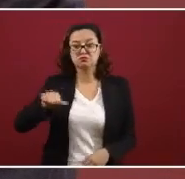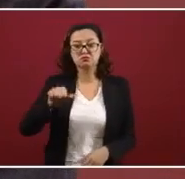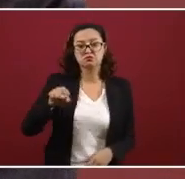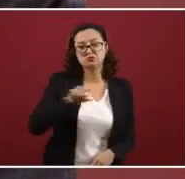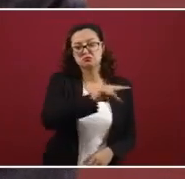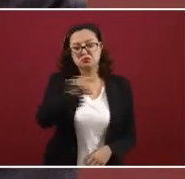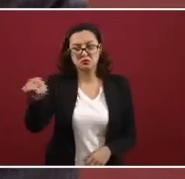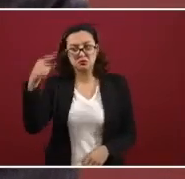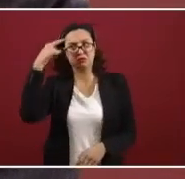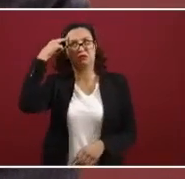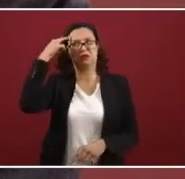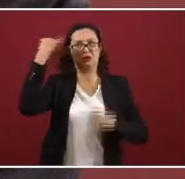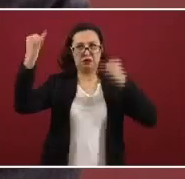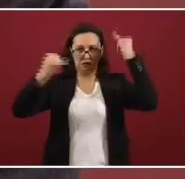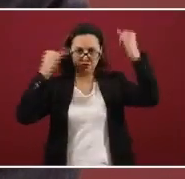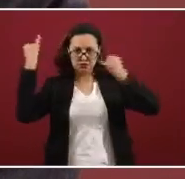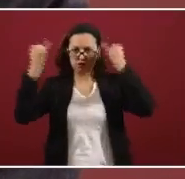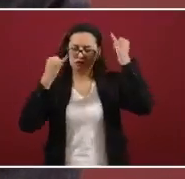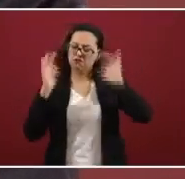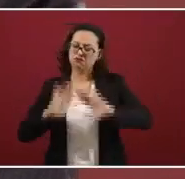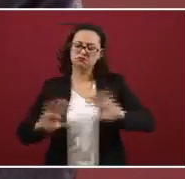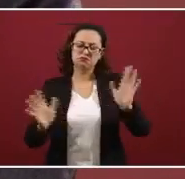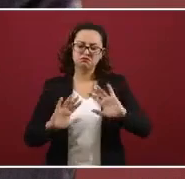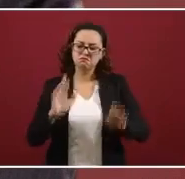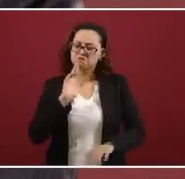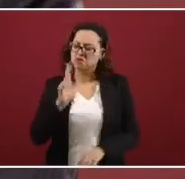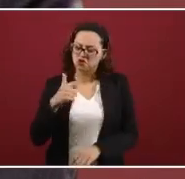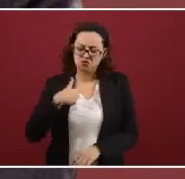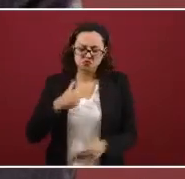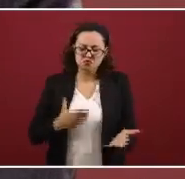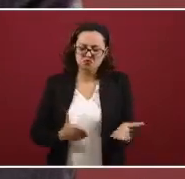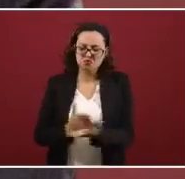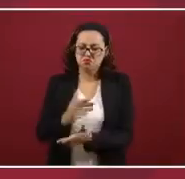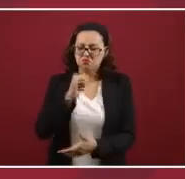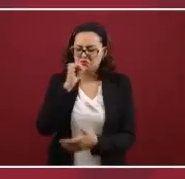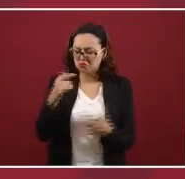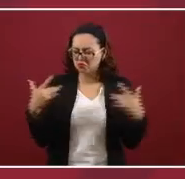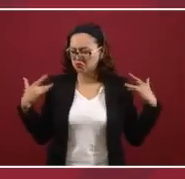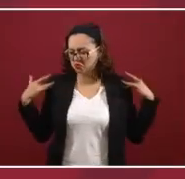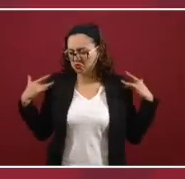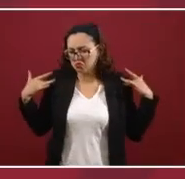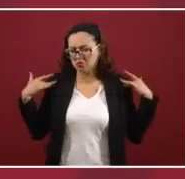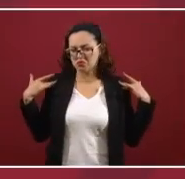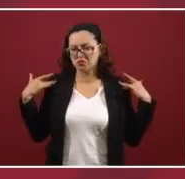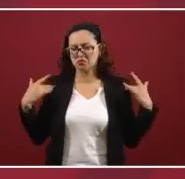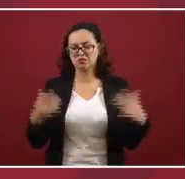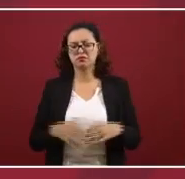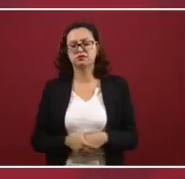a las malas interpretaciones, pero se me hace, pues, en